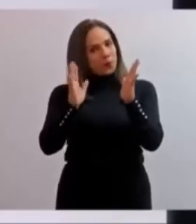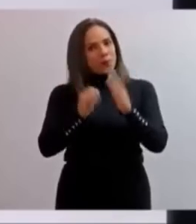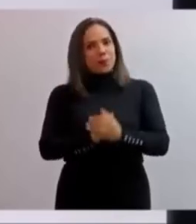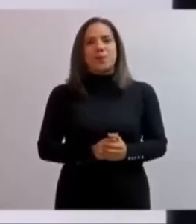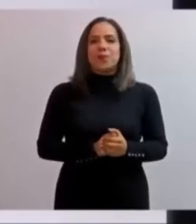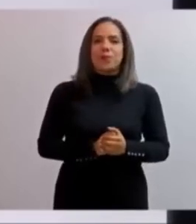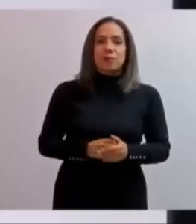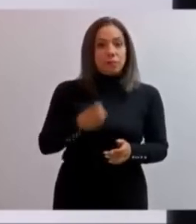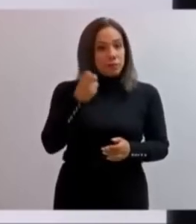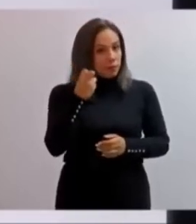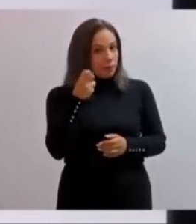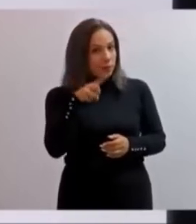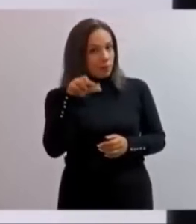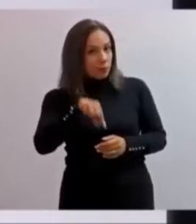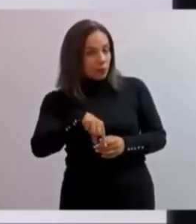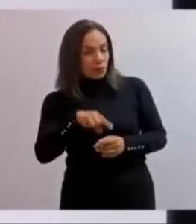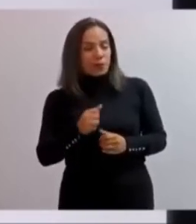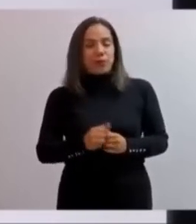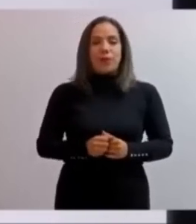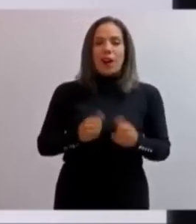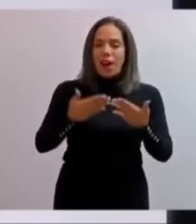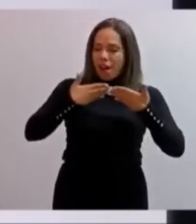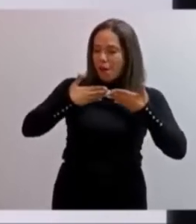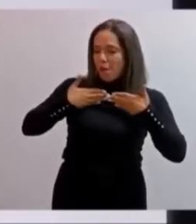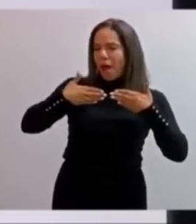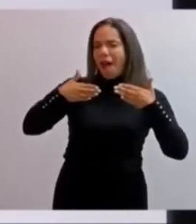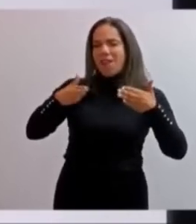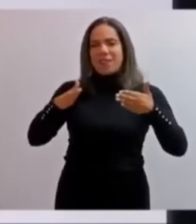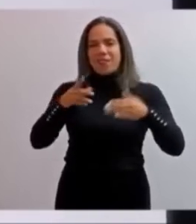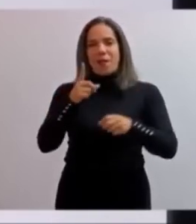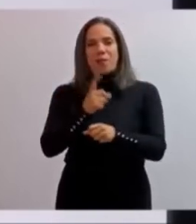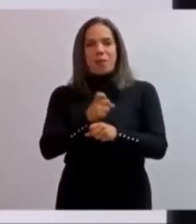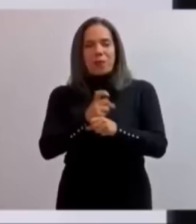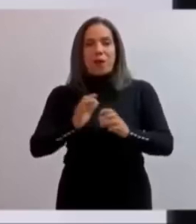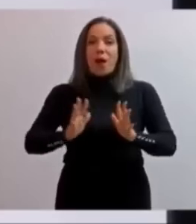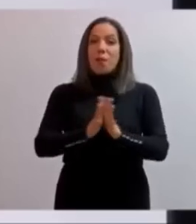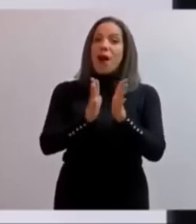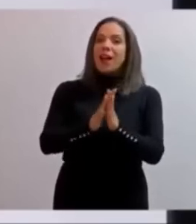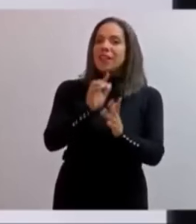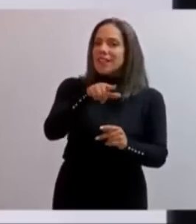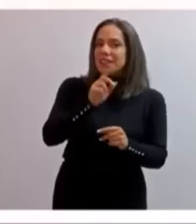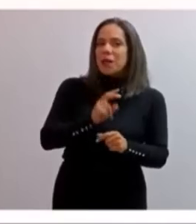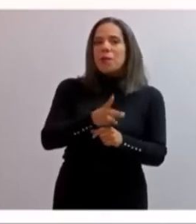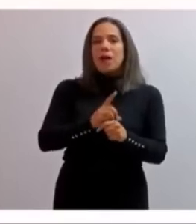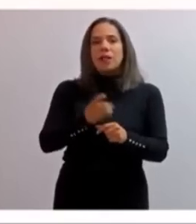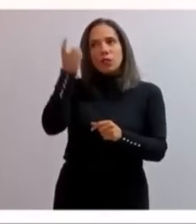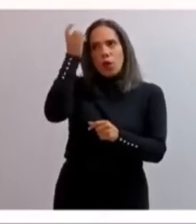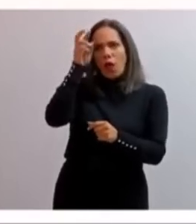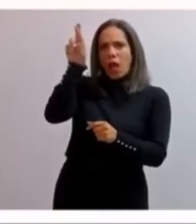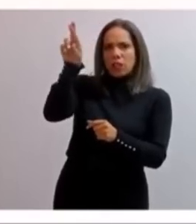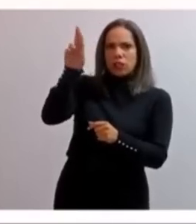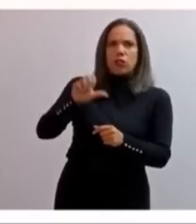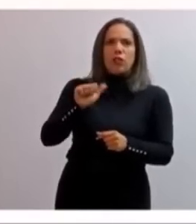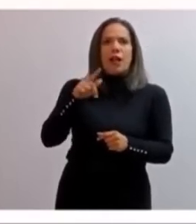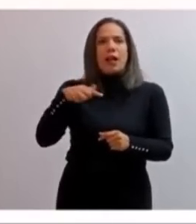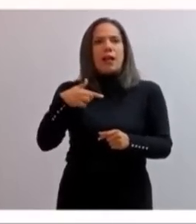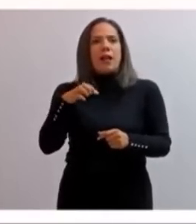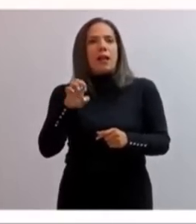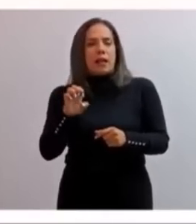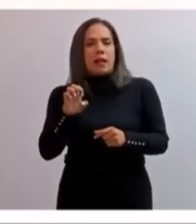Para ello, en esta jornada de apertura contamos con la participación del doctor Ángel Díaz